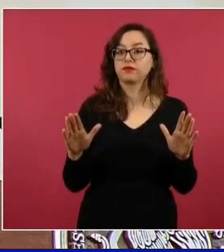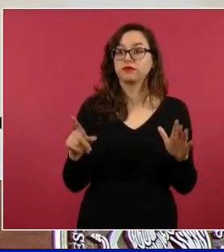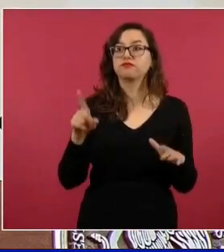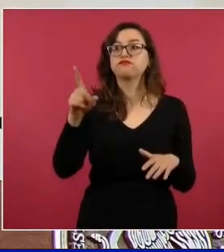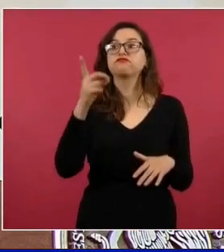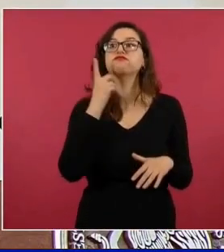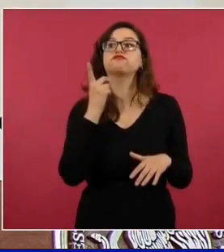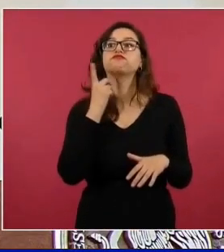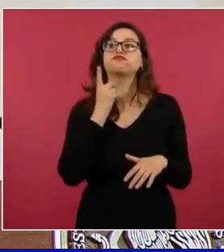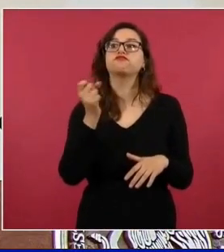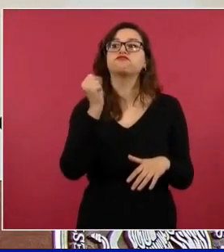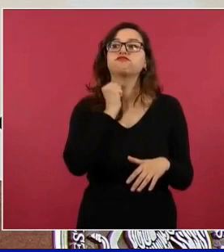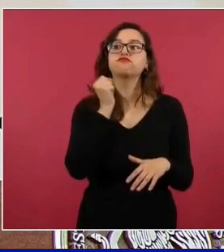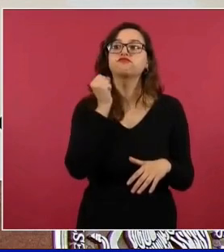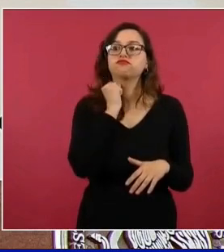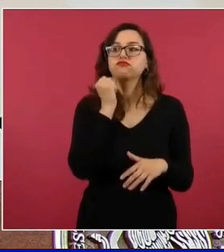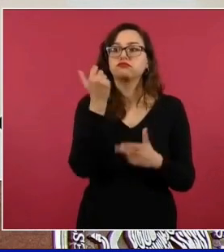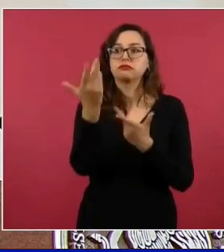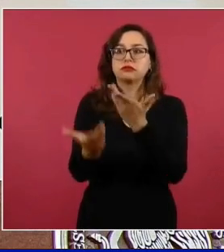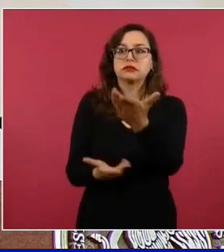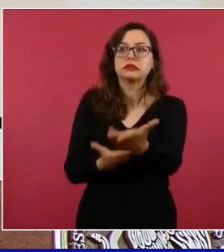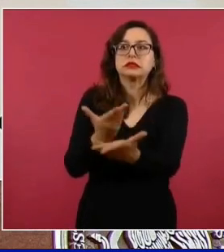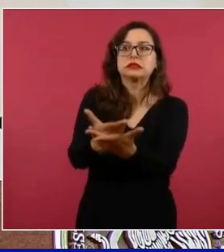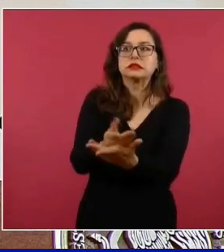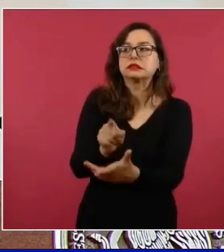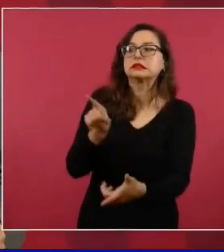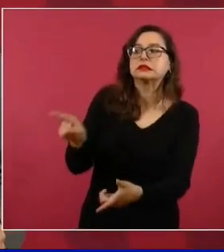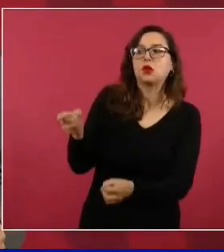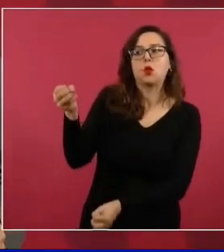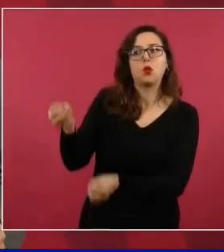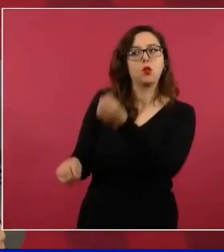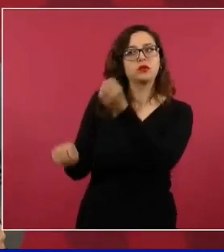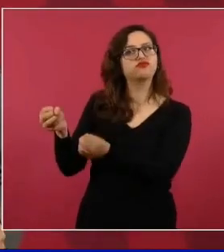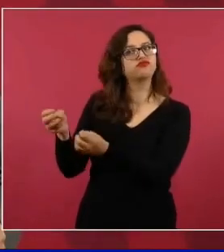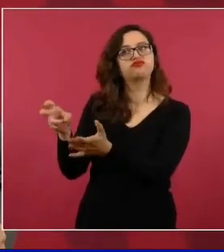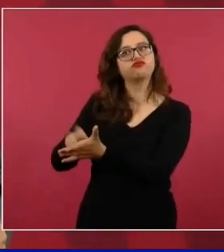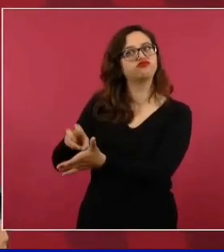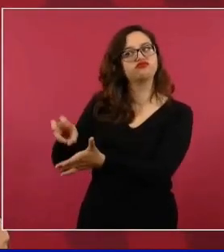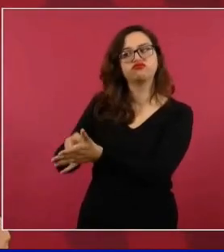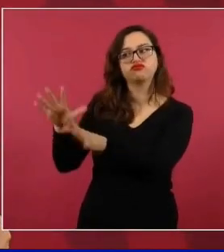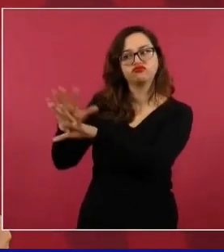al Congreso con ese propósito.